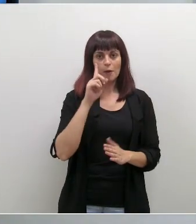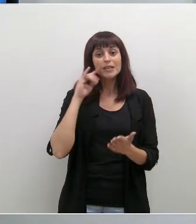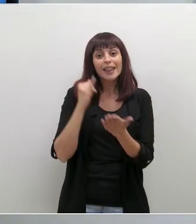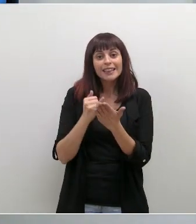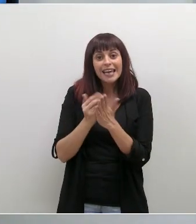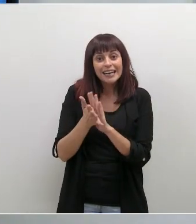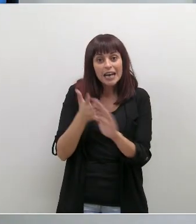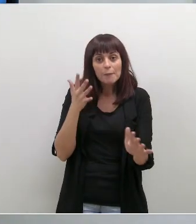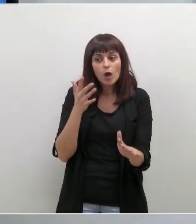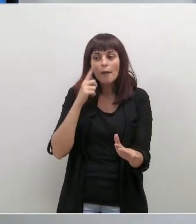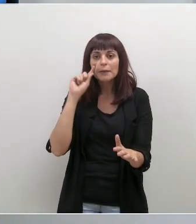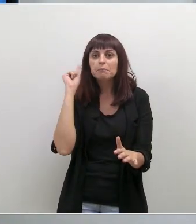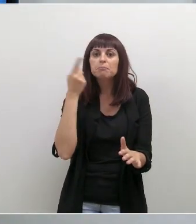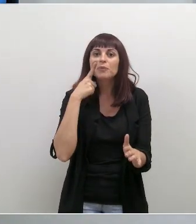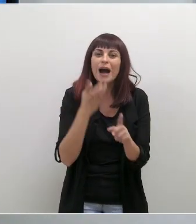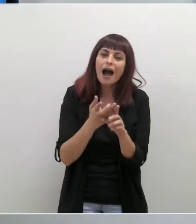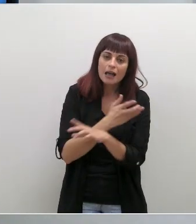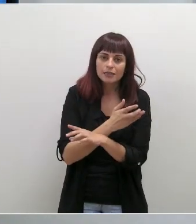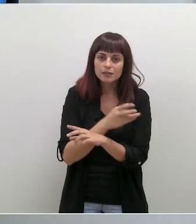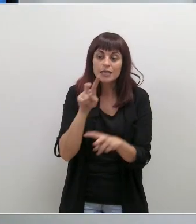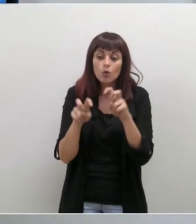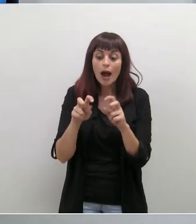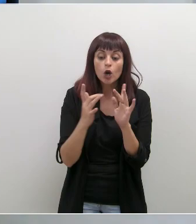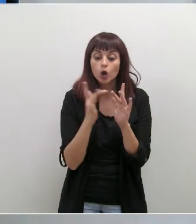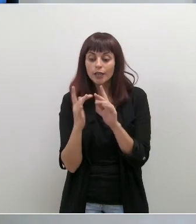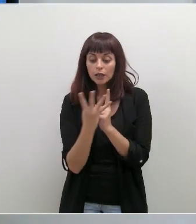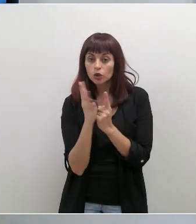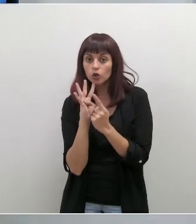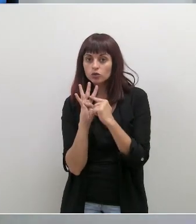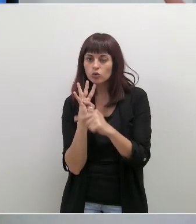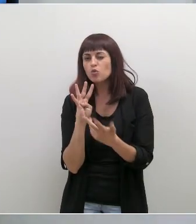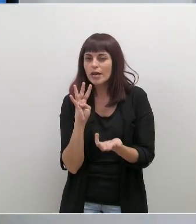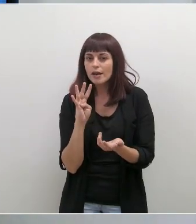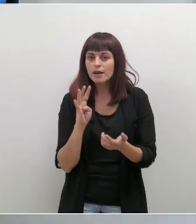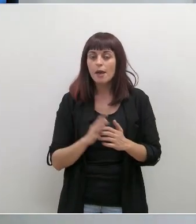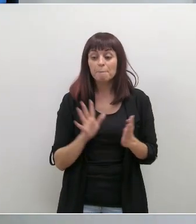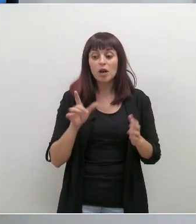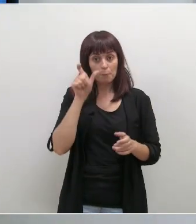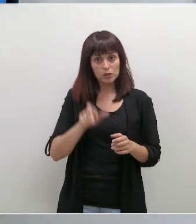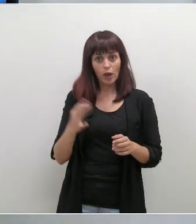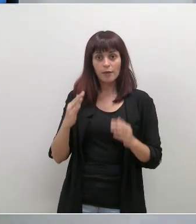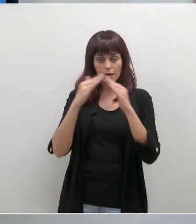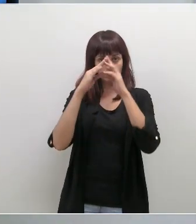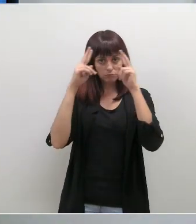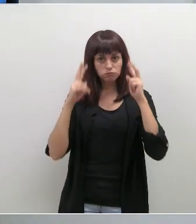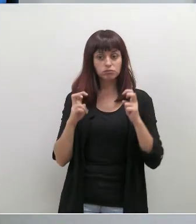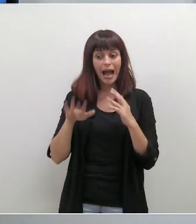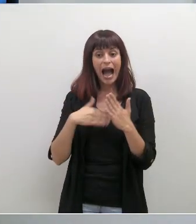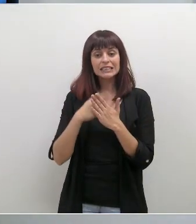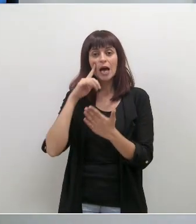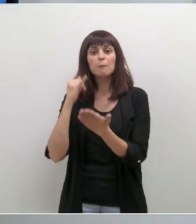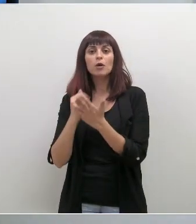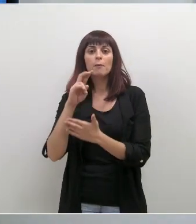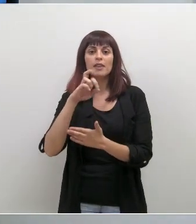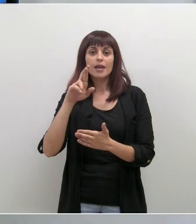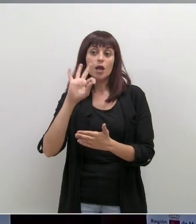intentar detectar cuanto antes un caso y buscar esos contactos. Pero esa persona que es un contacto estrecho tiene que seguir la cuarentena hasta que le hagamos la PCR al final o le den de